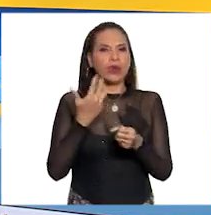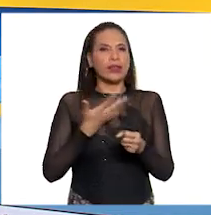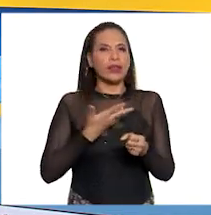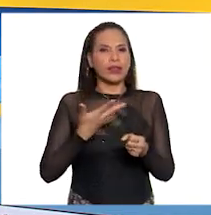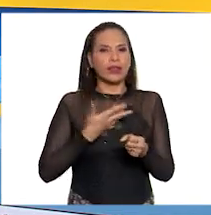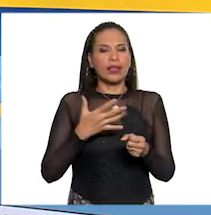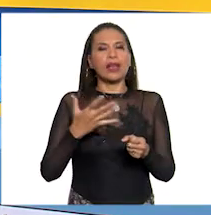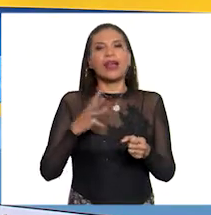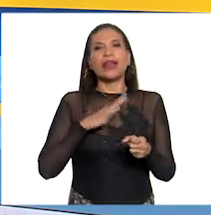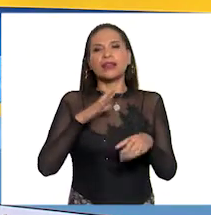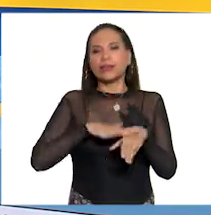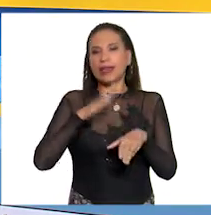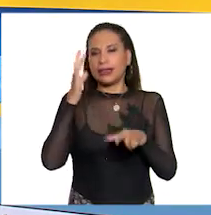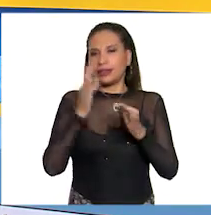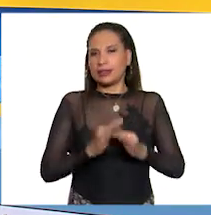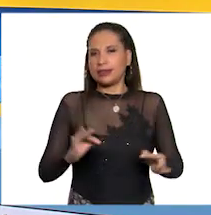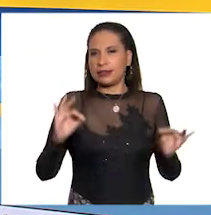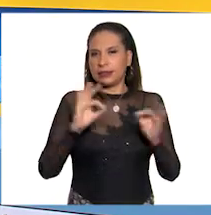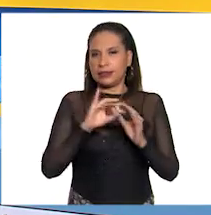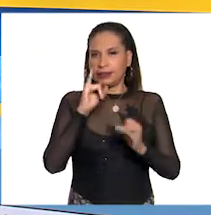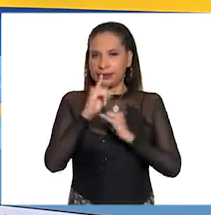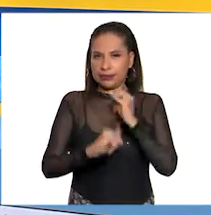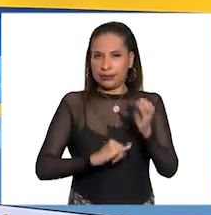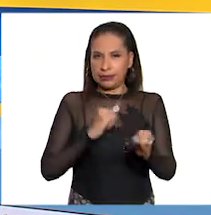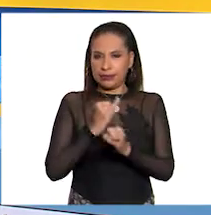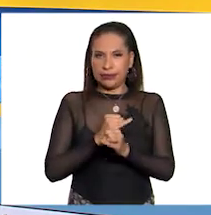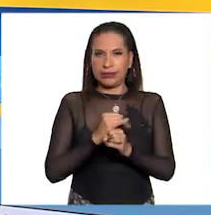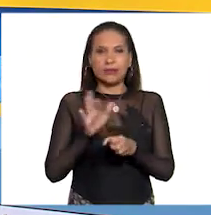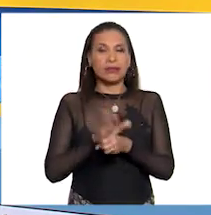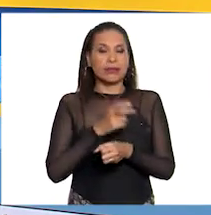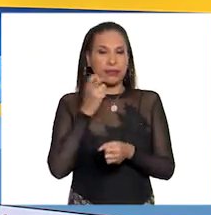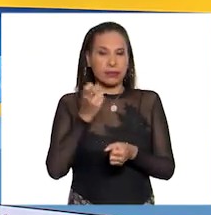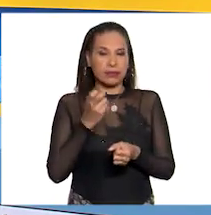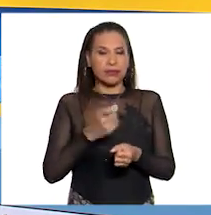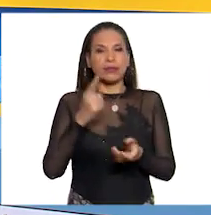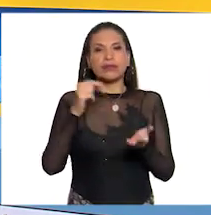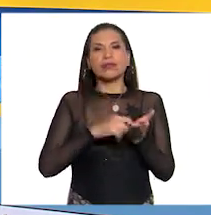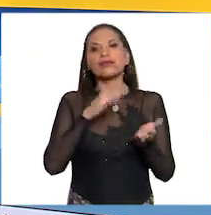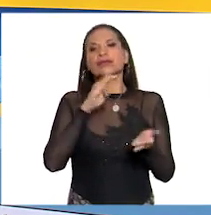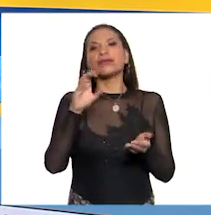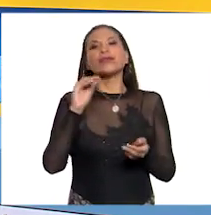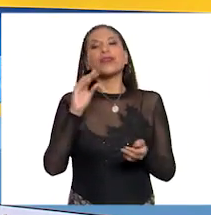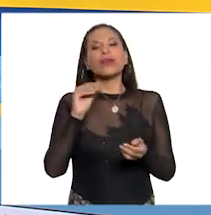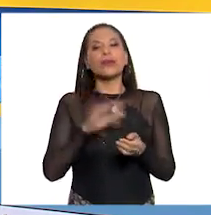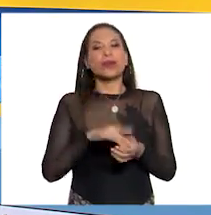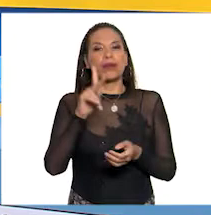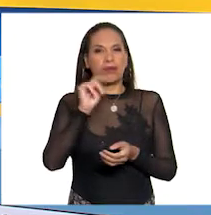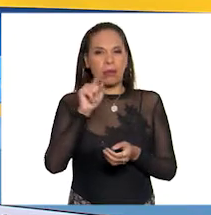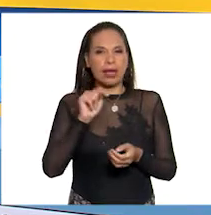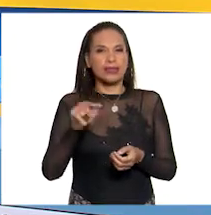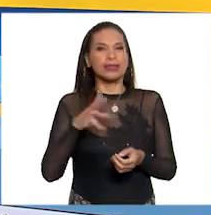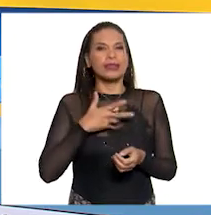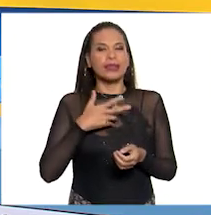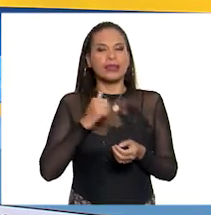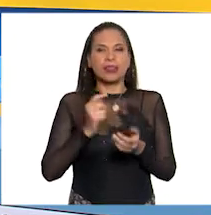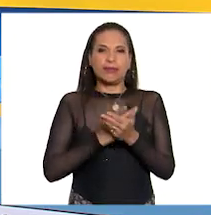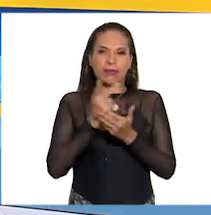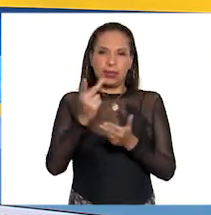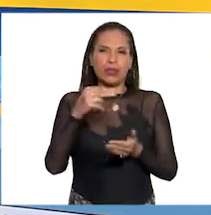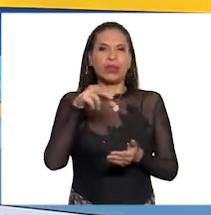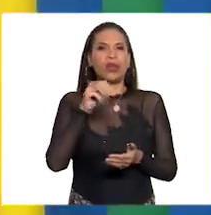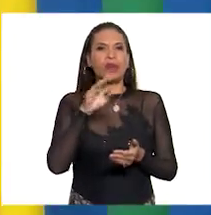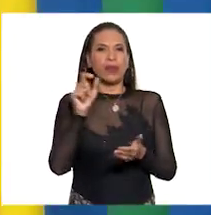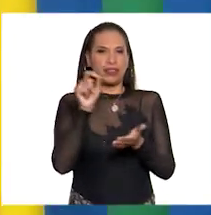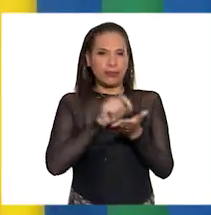que llegaron a tener gran relevancia internacional, a tal grado que en 1990 Paz obtuvo el Premio Nobel de